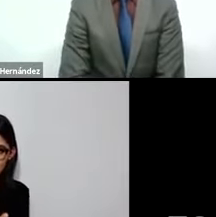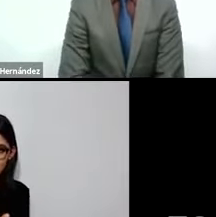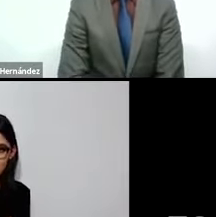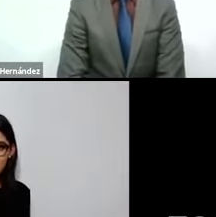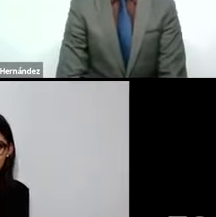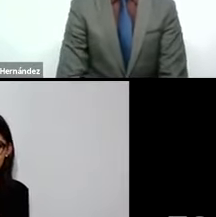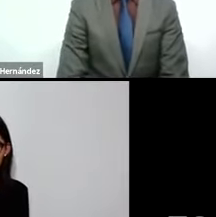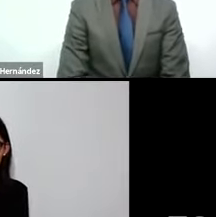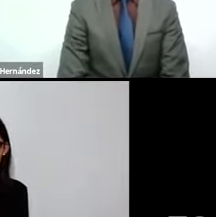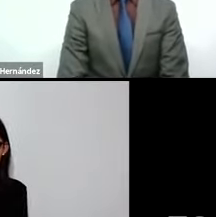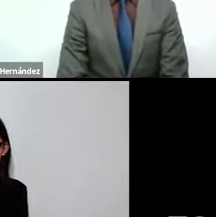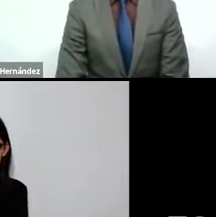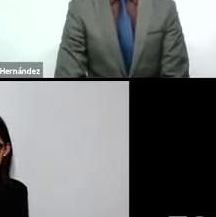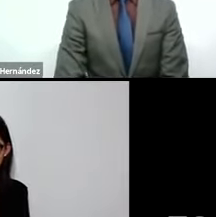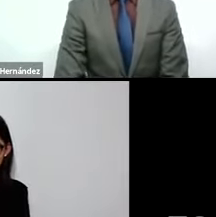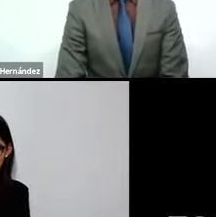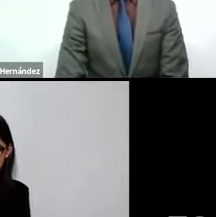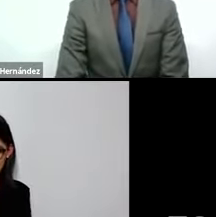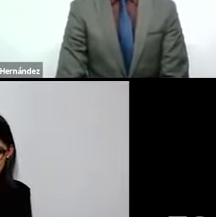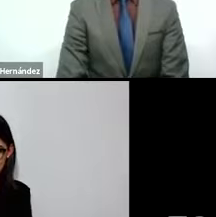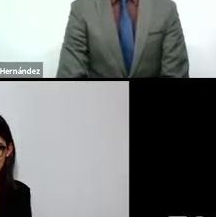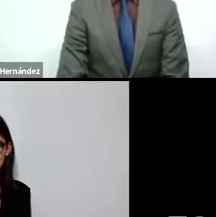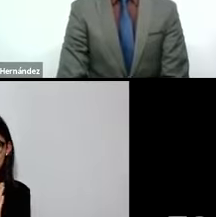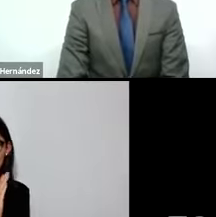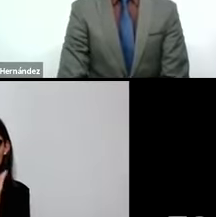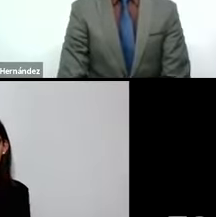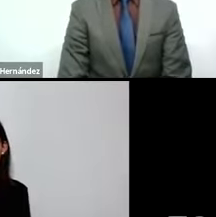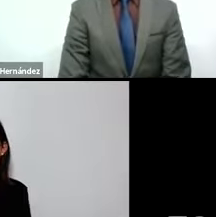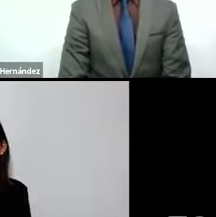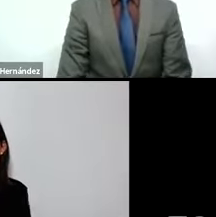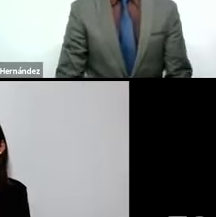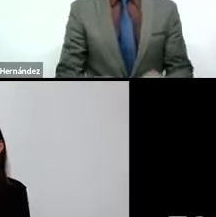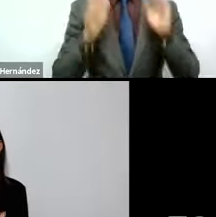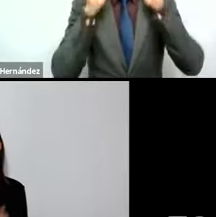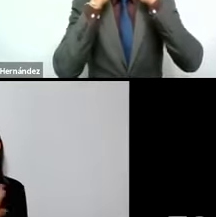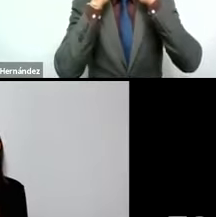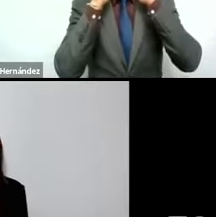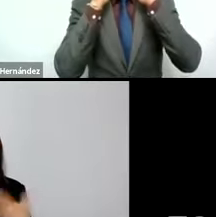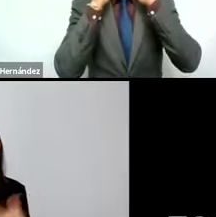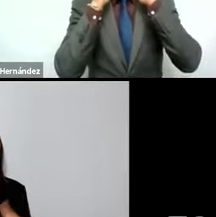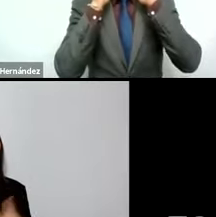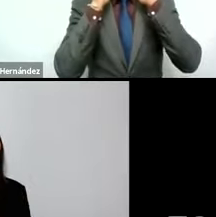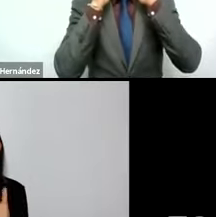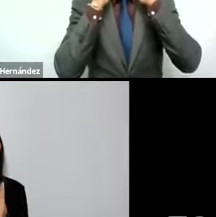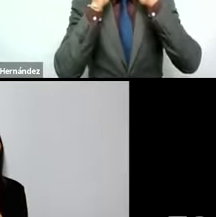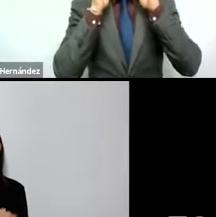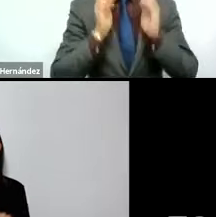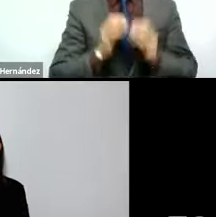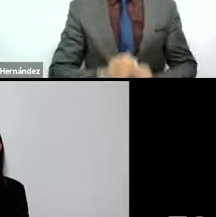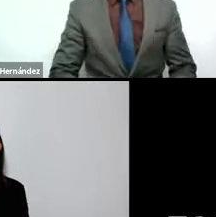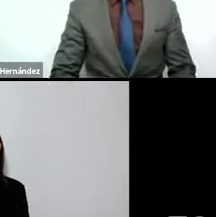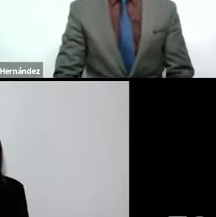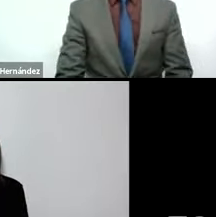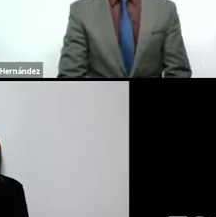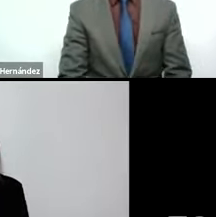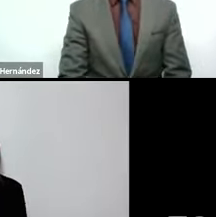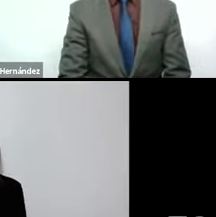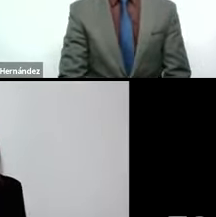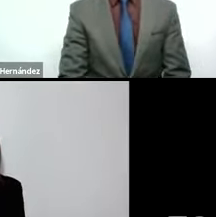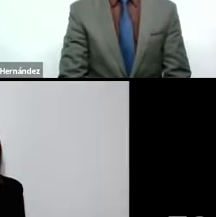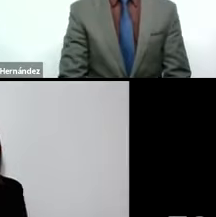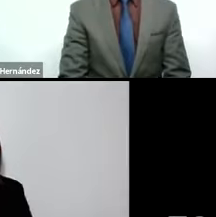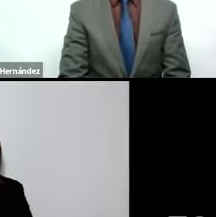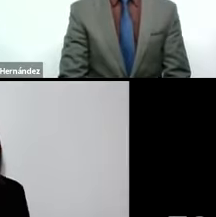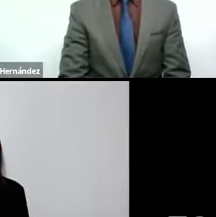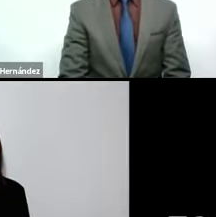primera parte del protocolo actualizado, porque nos da cuenta de múltiple teoría, múltiple